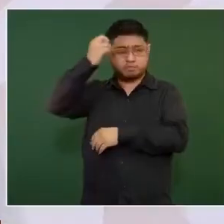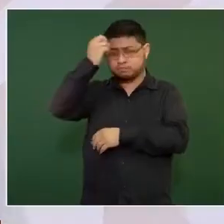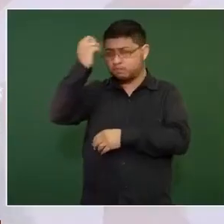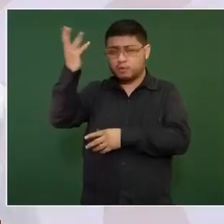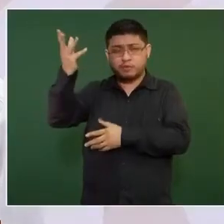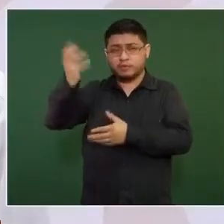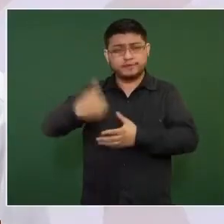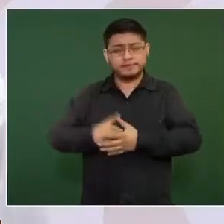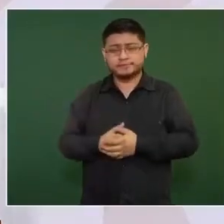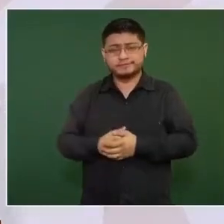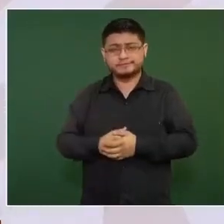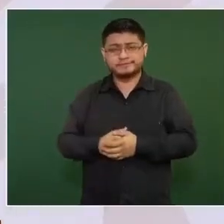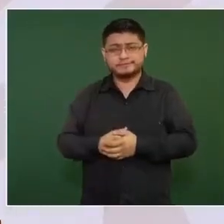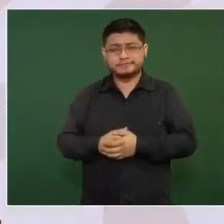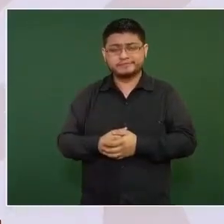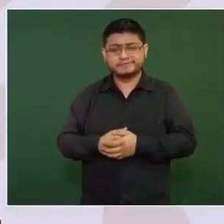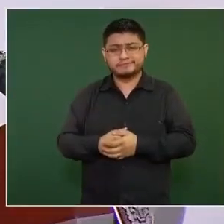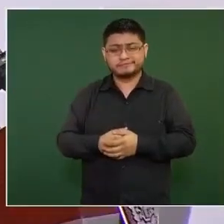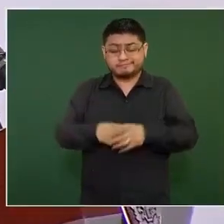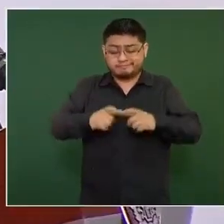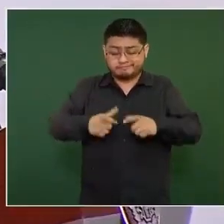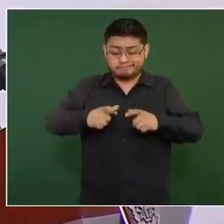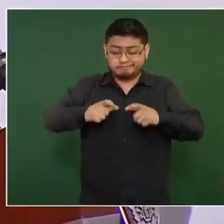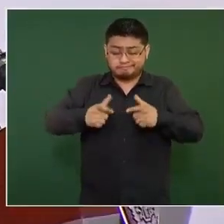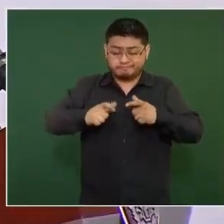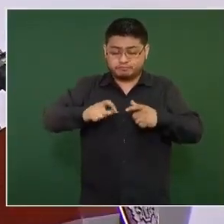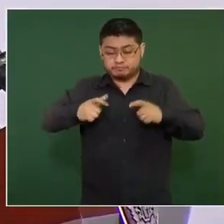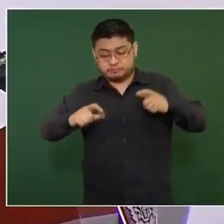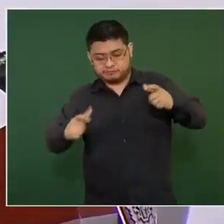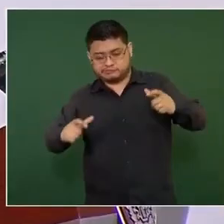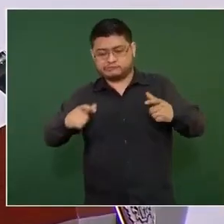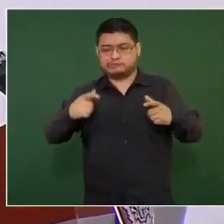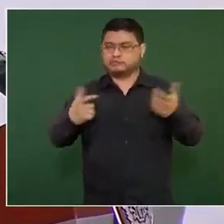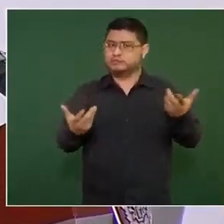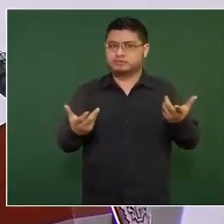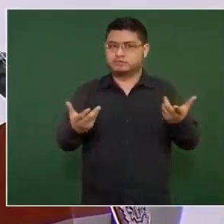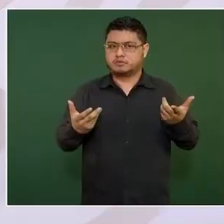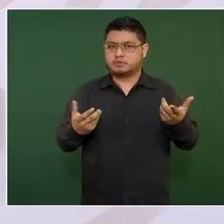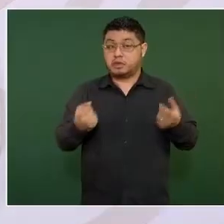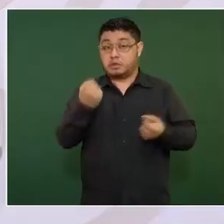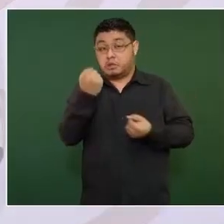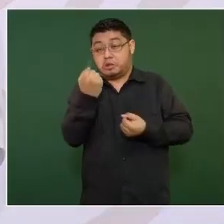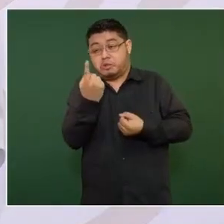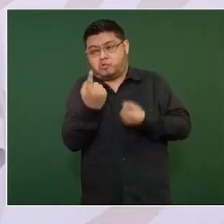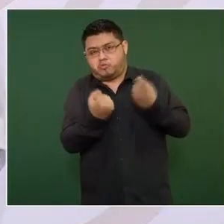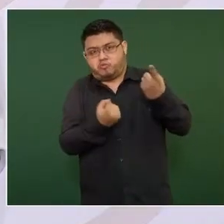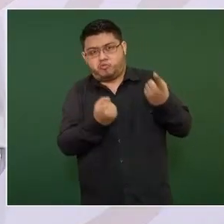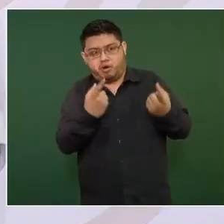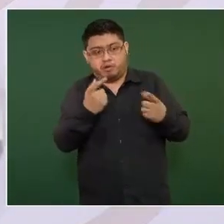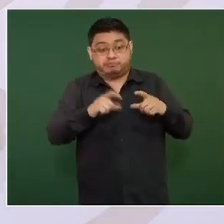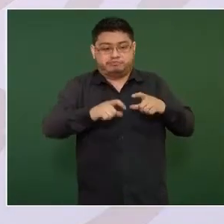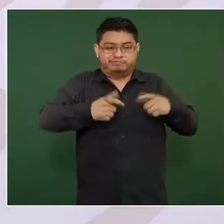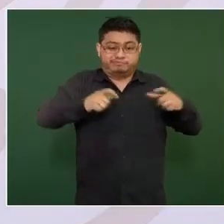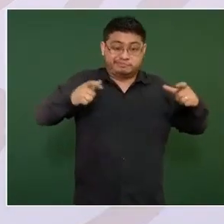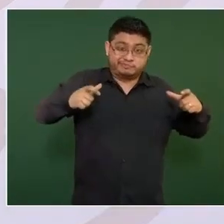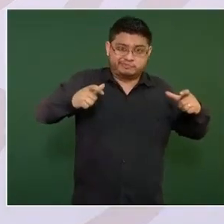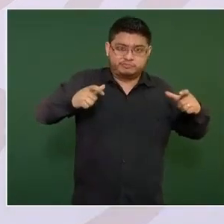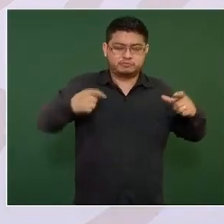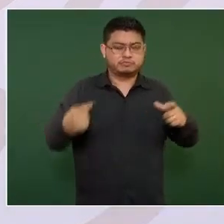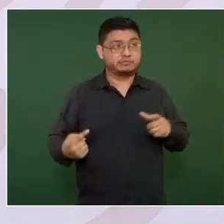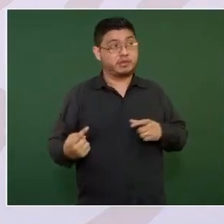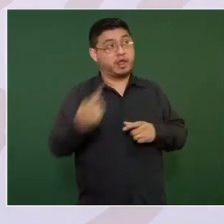Era un crecimiento desequilibrado. Crecía el